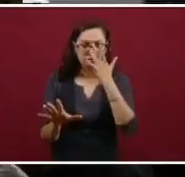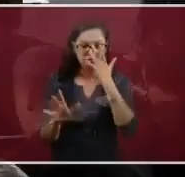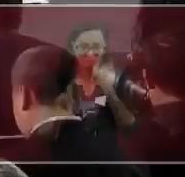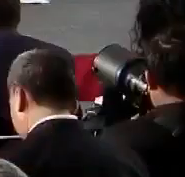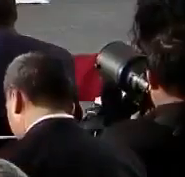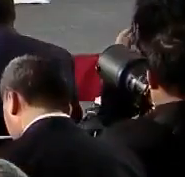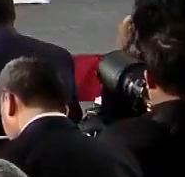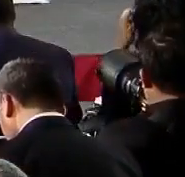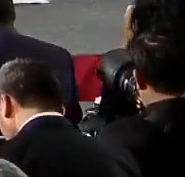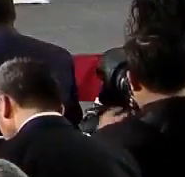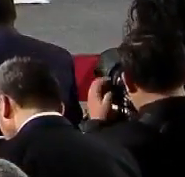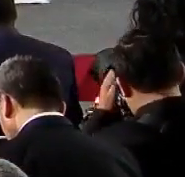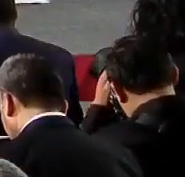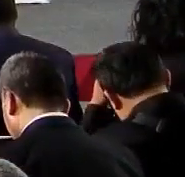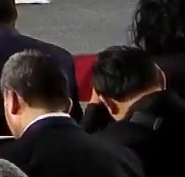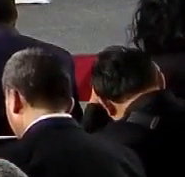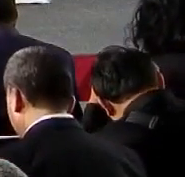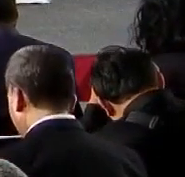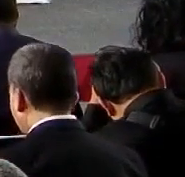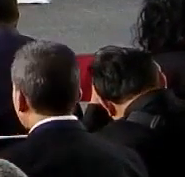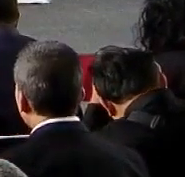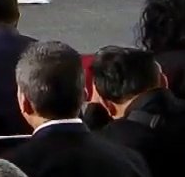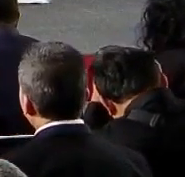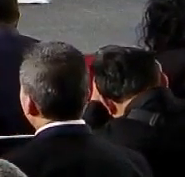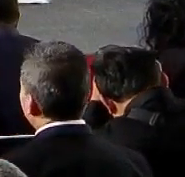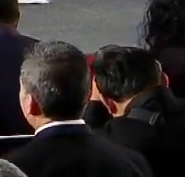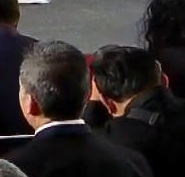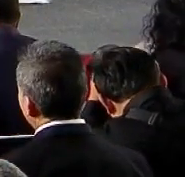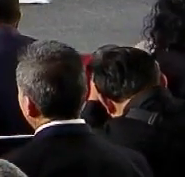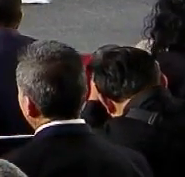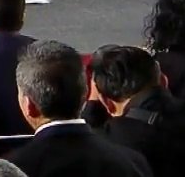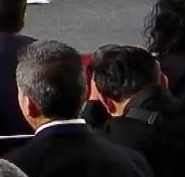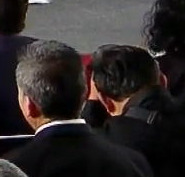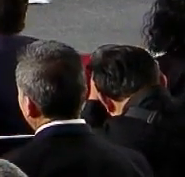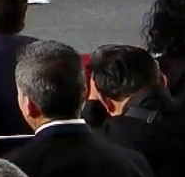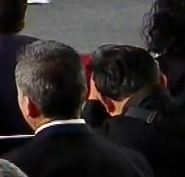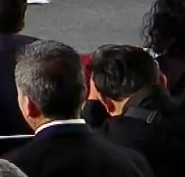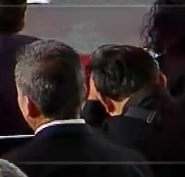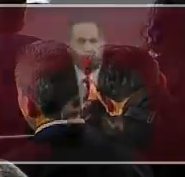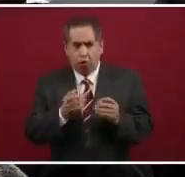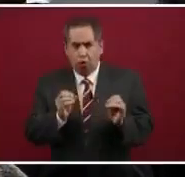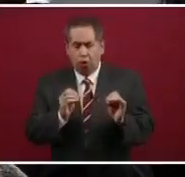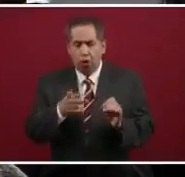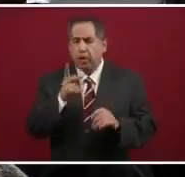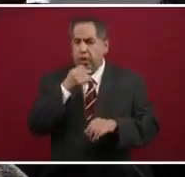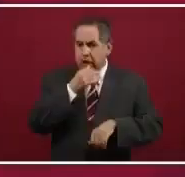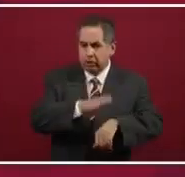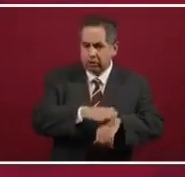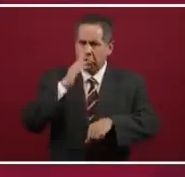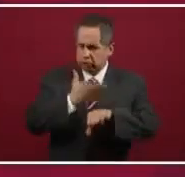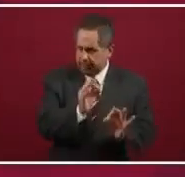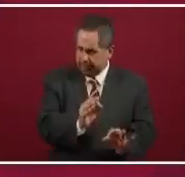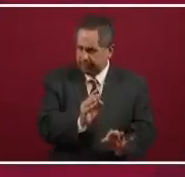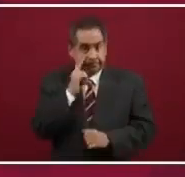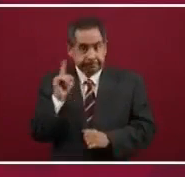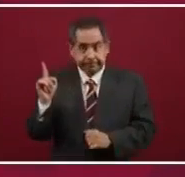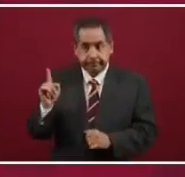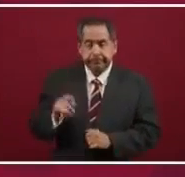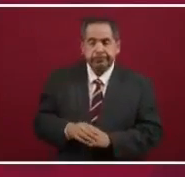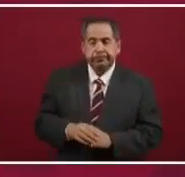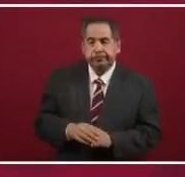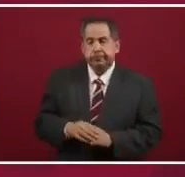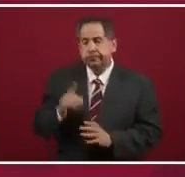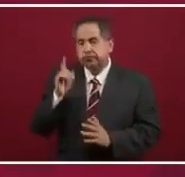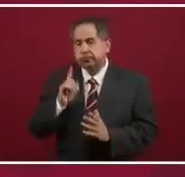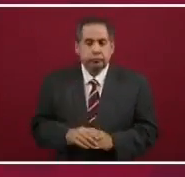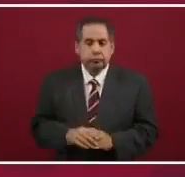canonjías que se le dio a Gas? No tengo información, pero a ver, nada más te aclaro, ¿no? Tú eres un agente serio. Es que yo creo que